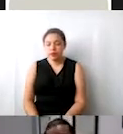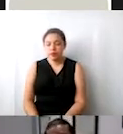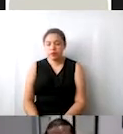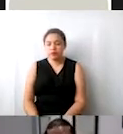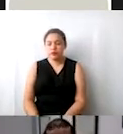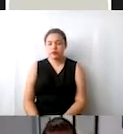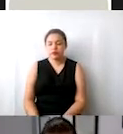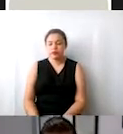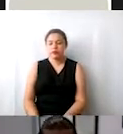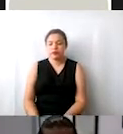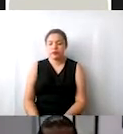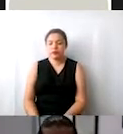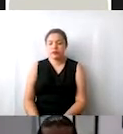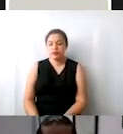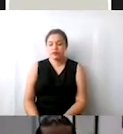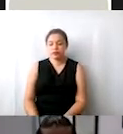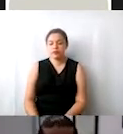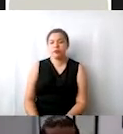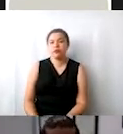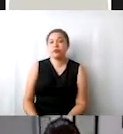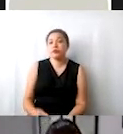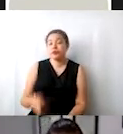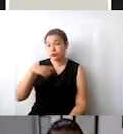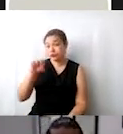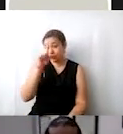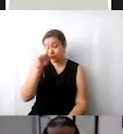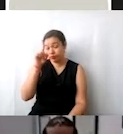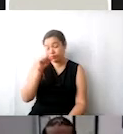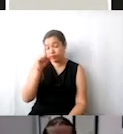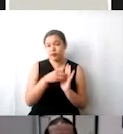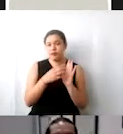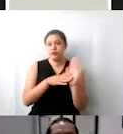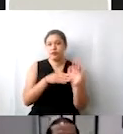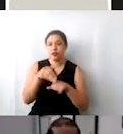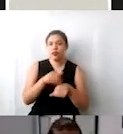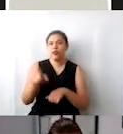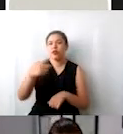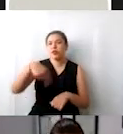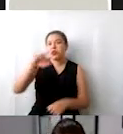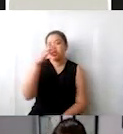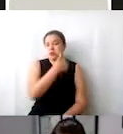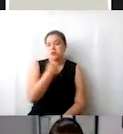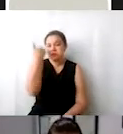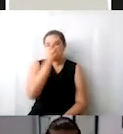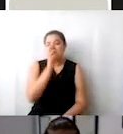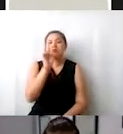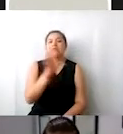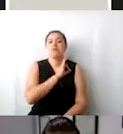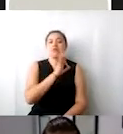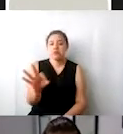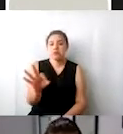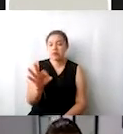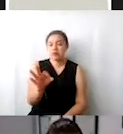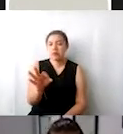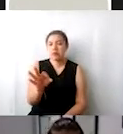Aquí lo que dijo en este criterio, aquí está el número, ustedes lo podrán ver y si